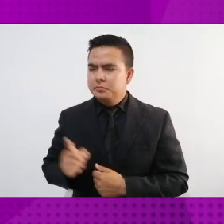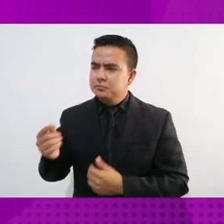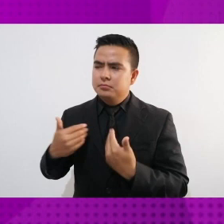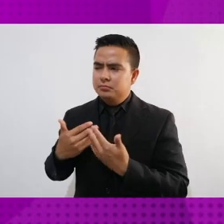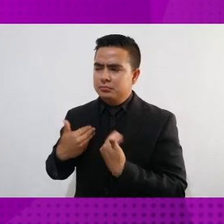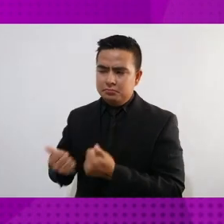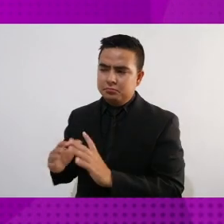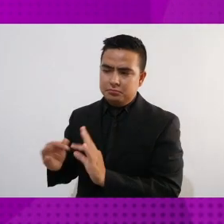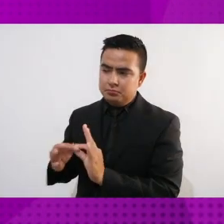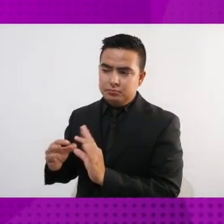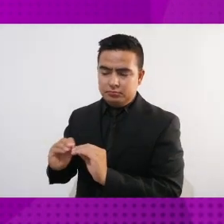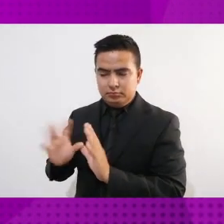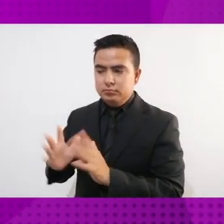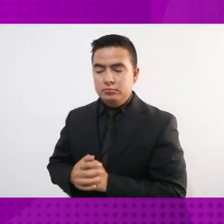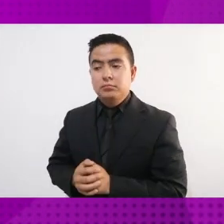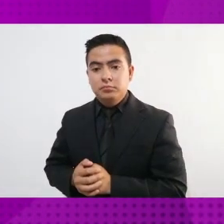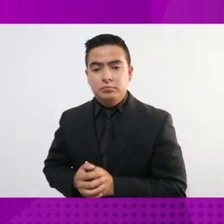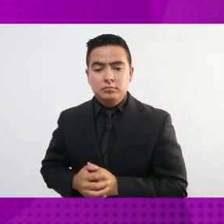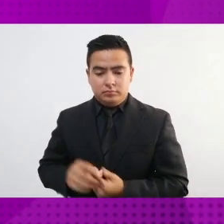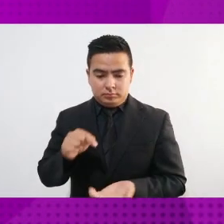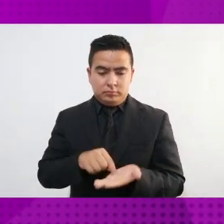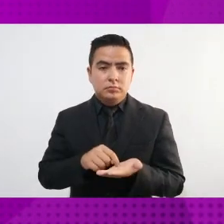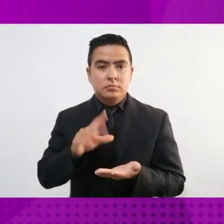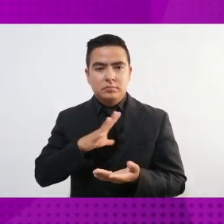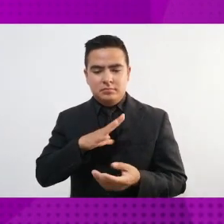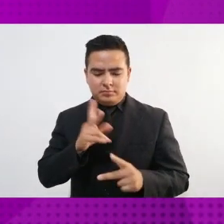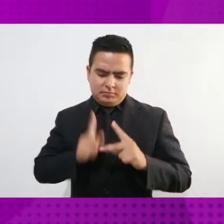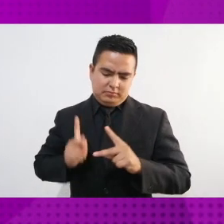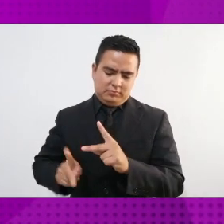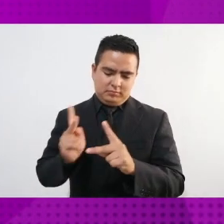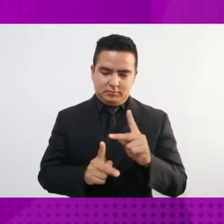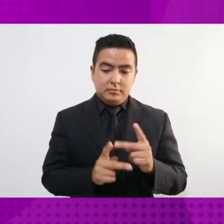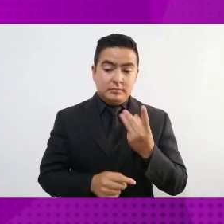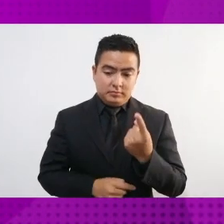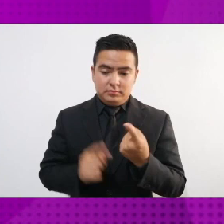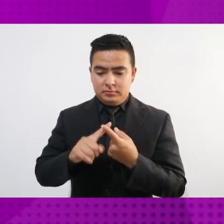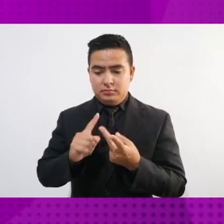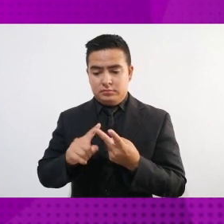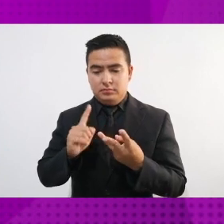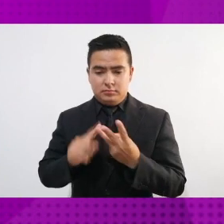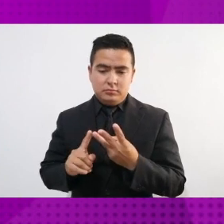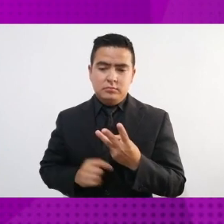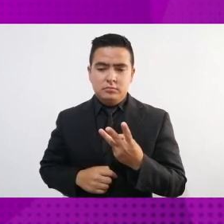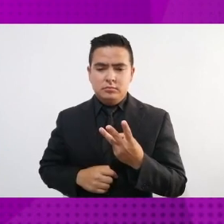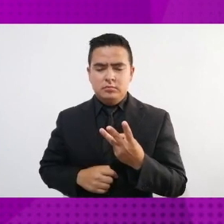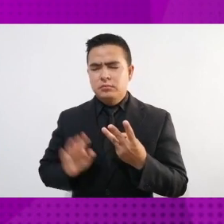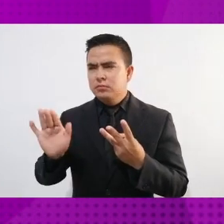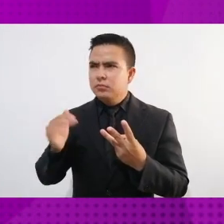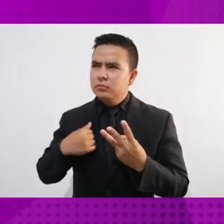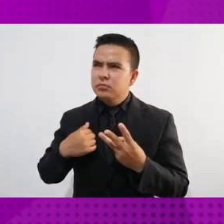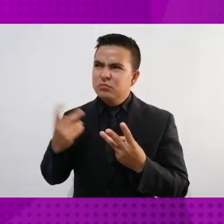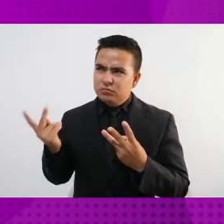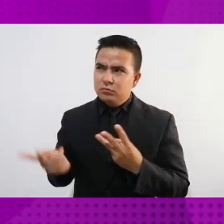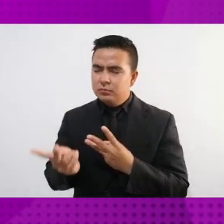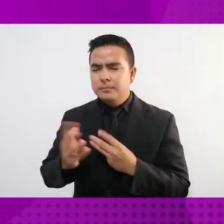clara. Vivimos en una república con una división de poderes, hay 3 poderes. La